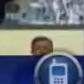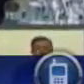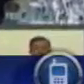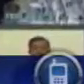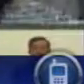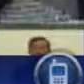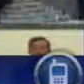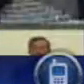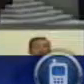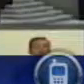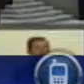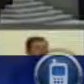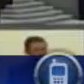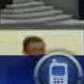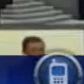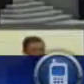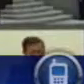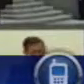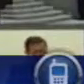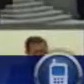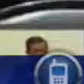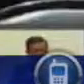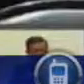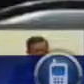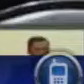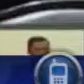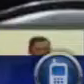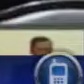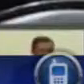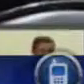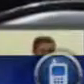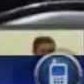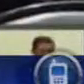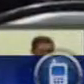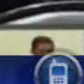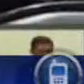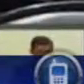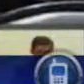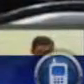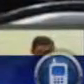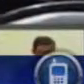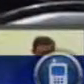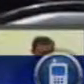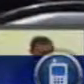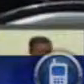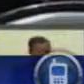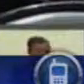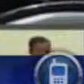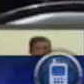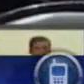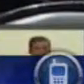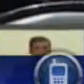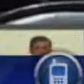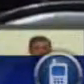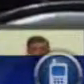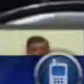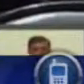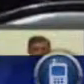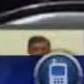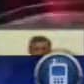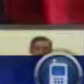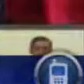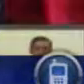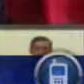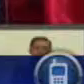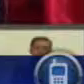que dictaminaran sobre 7 leyes que tienen que ver con el Sistema Nacional Anticorrupción,